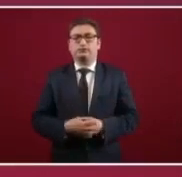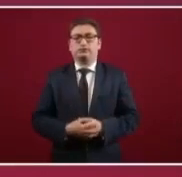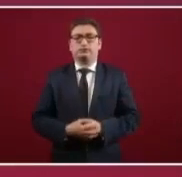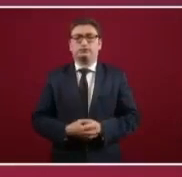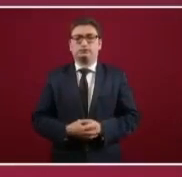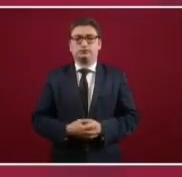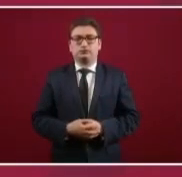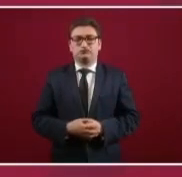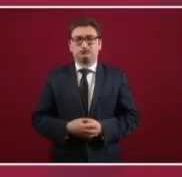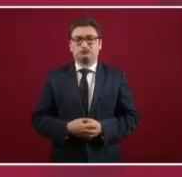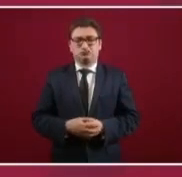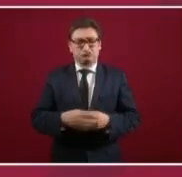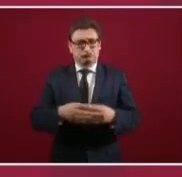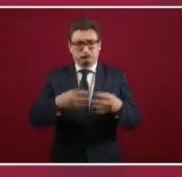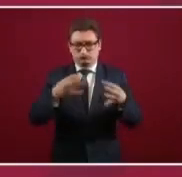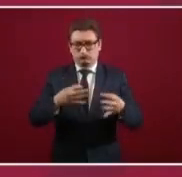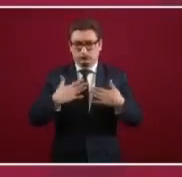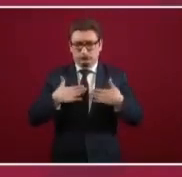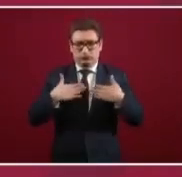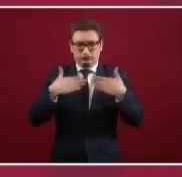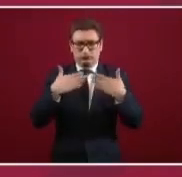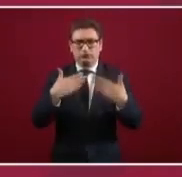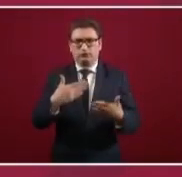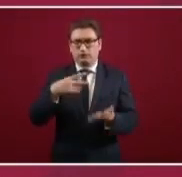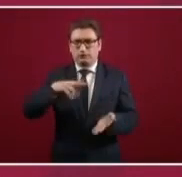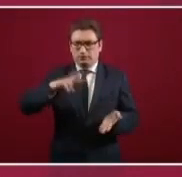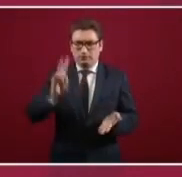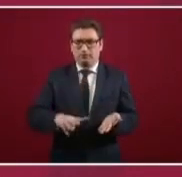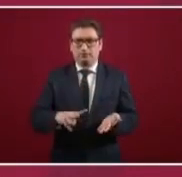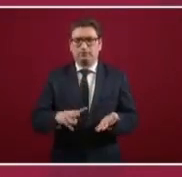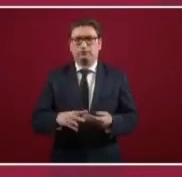creíbles ciertos